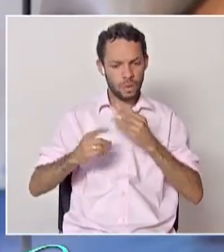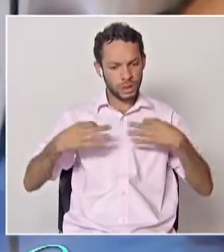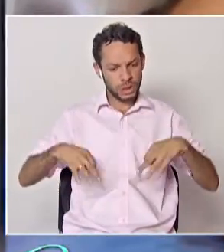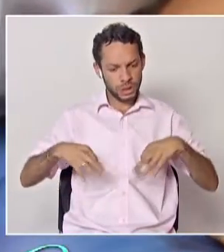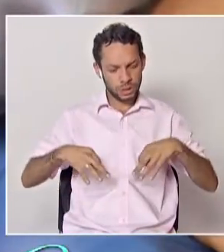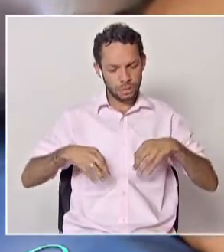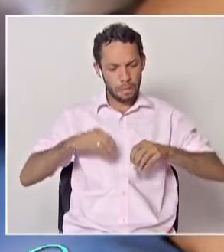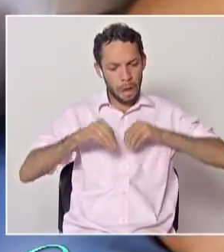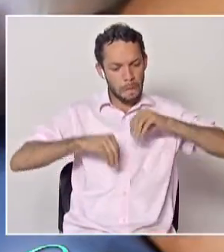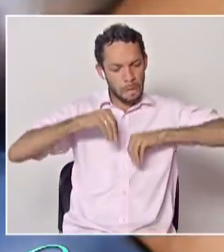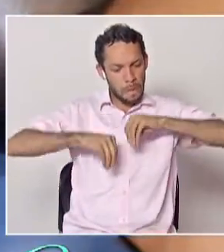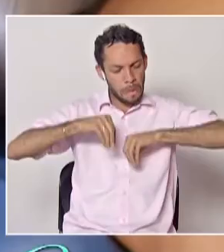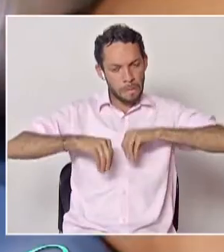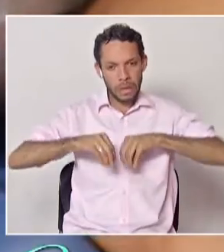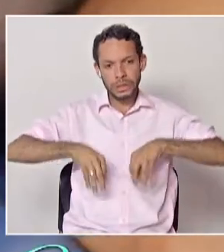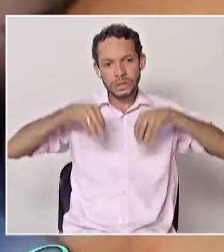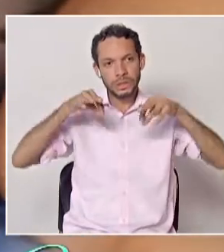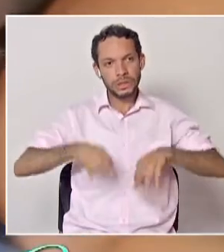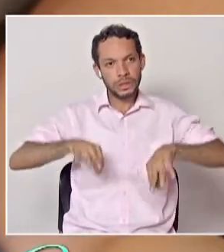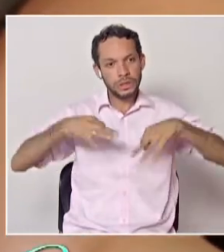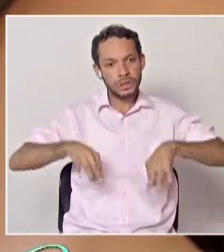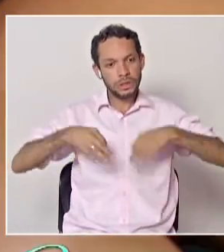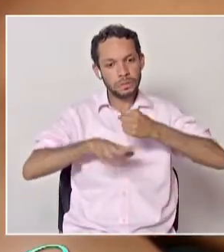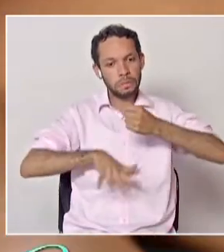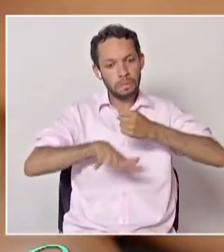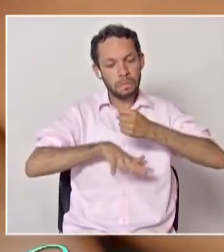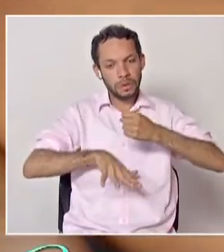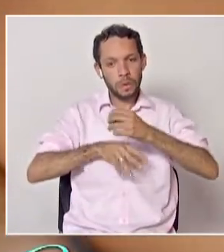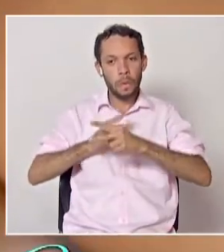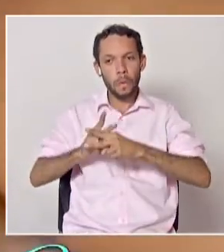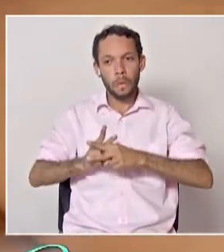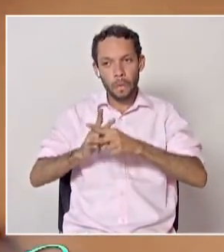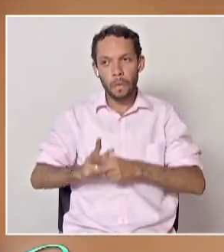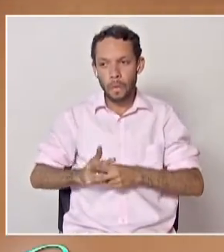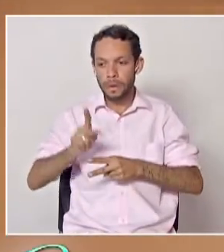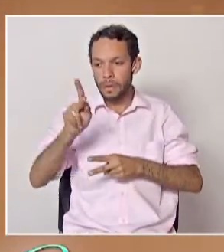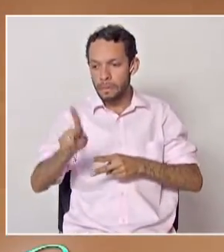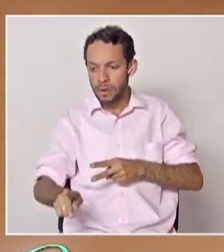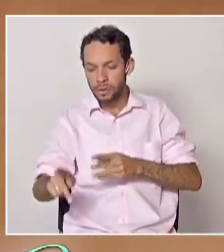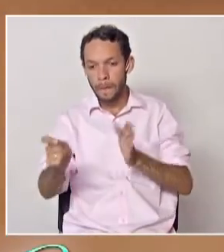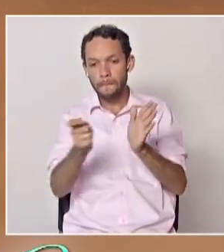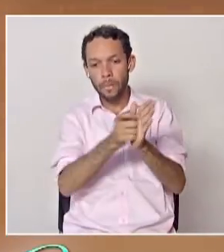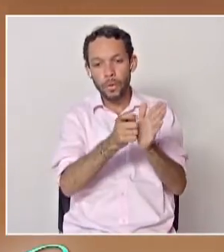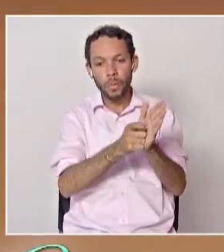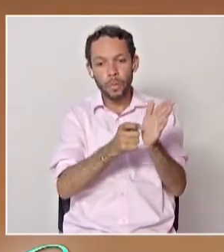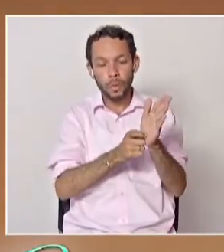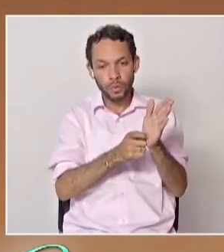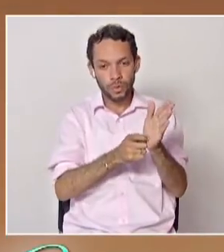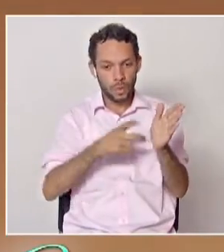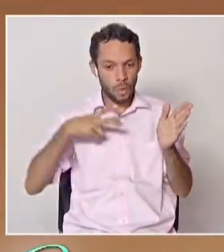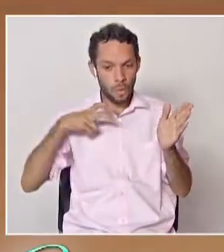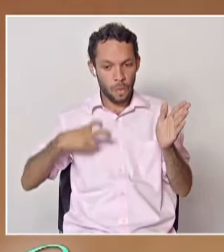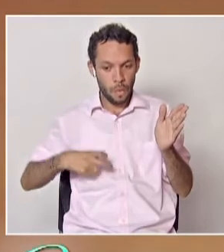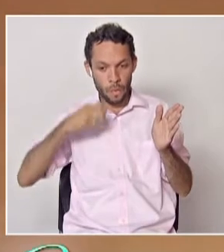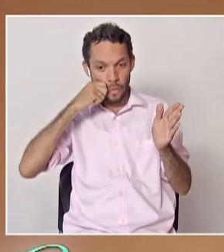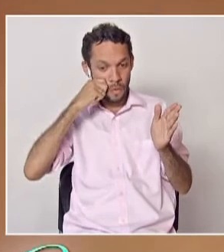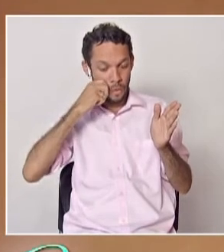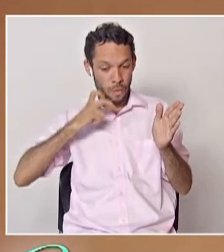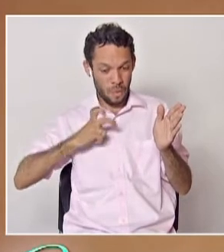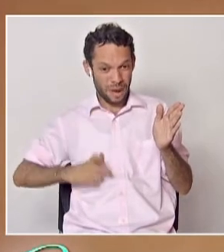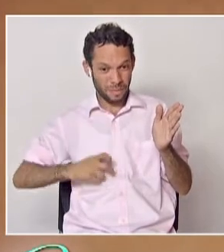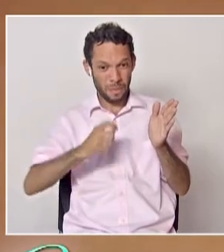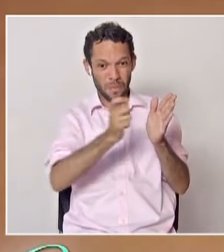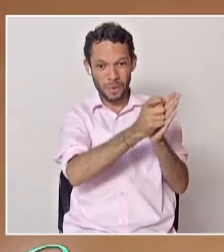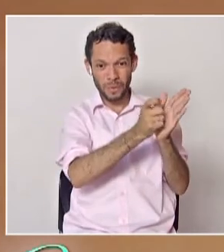el guante de la aguja. Esto es un proceso que está protegiendo y aquí hay unos puntos de acupuntura, unos